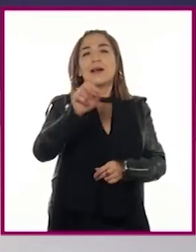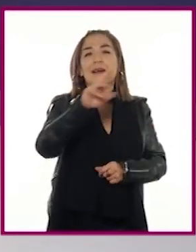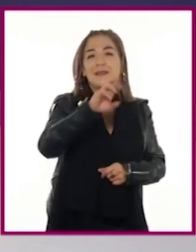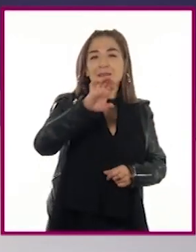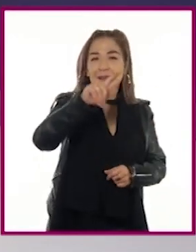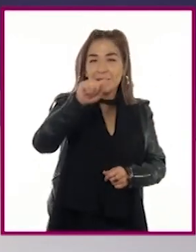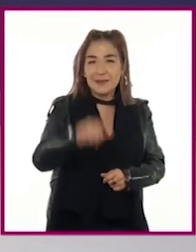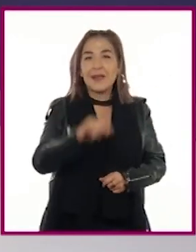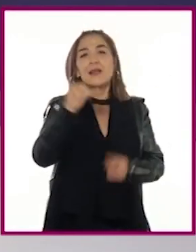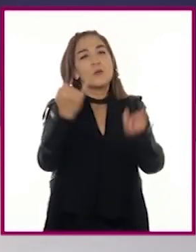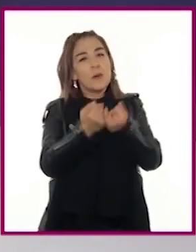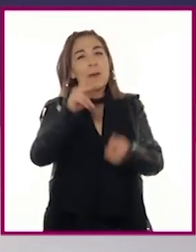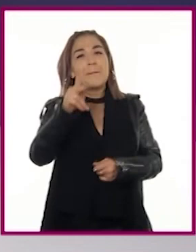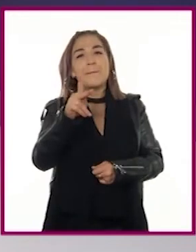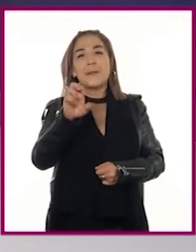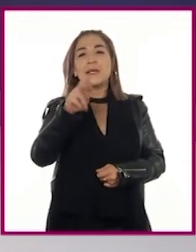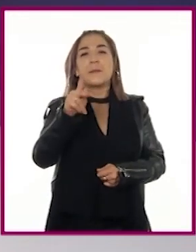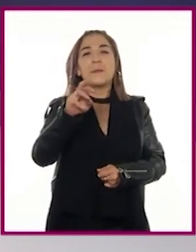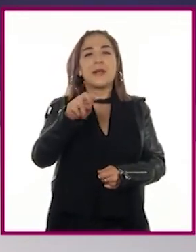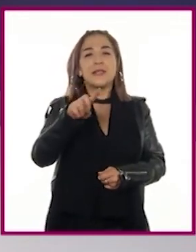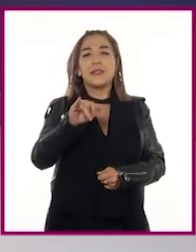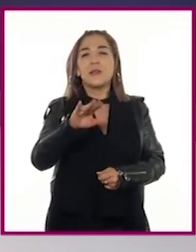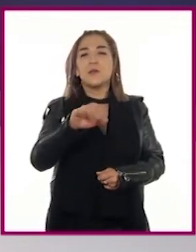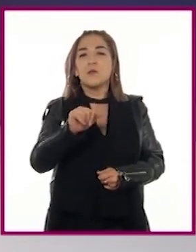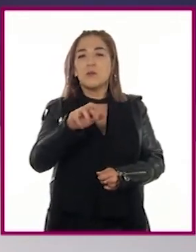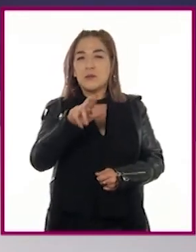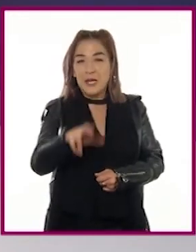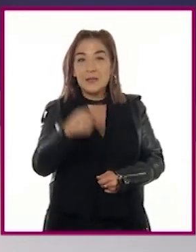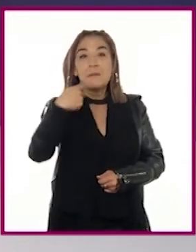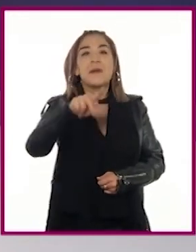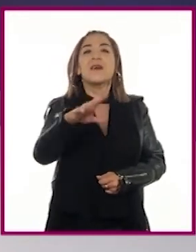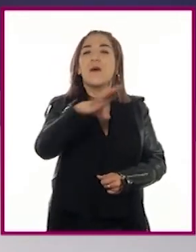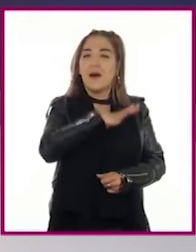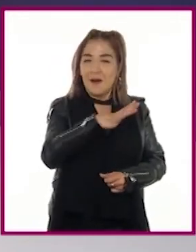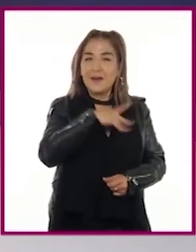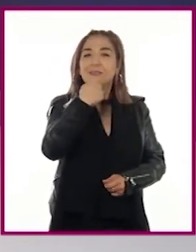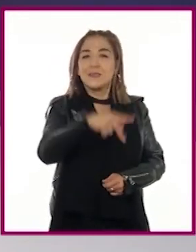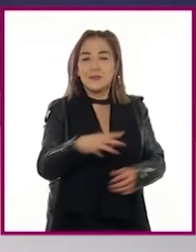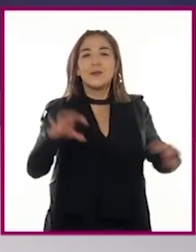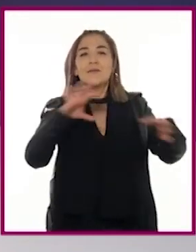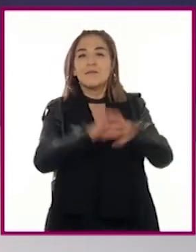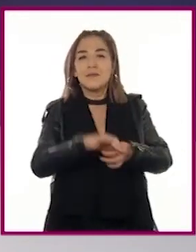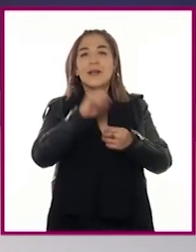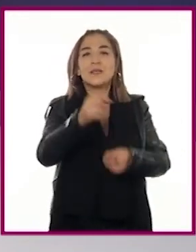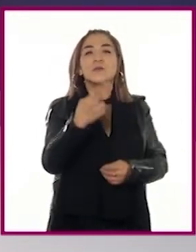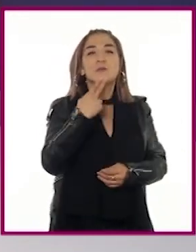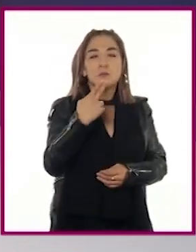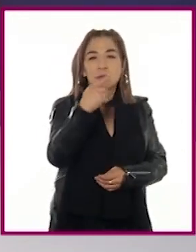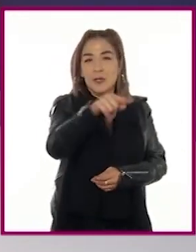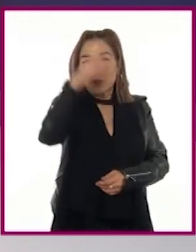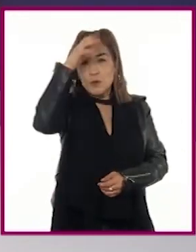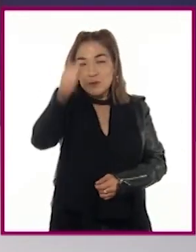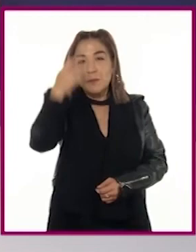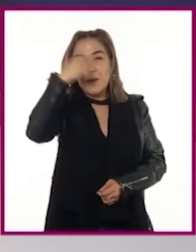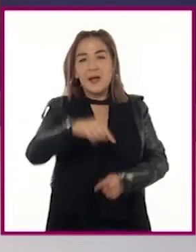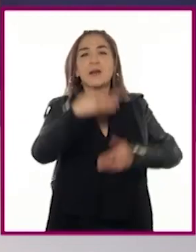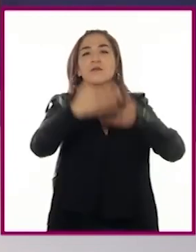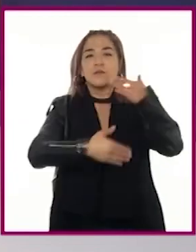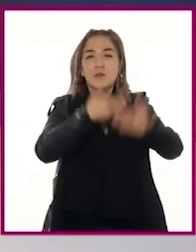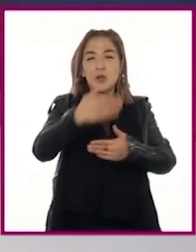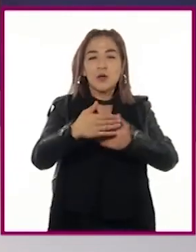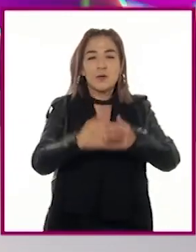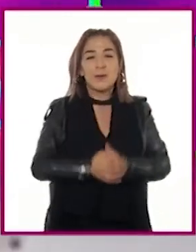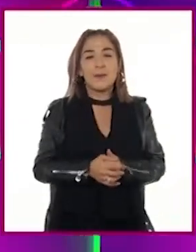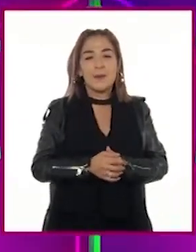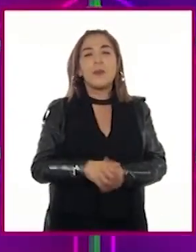recta y perpendicularidad, pero se mantienen presentes las propiedades y la utilidad de estos conceptos al construir